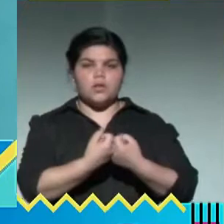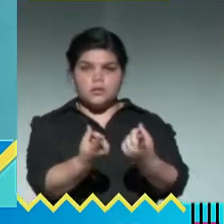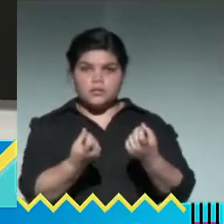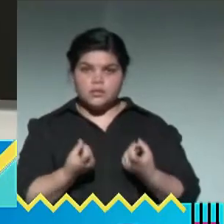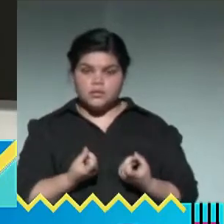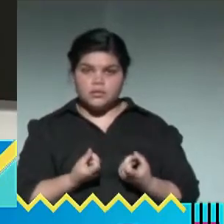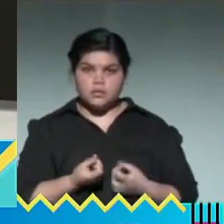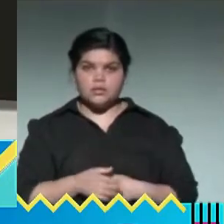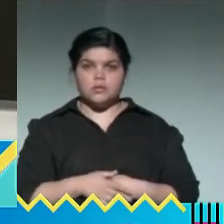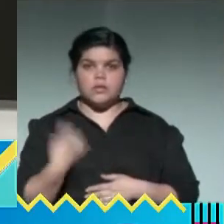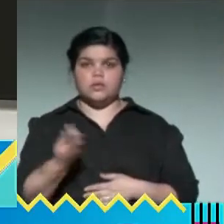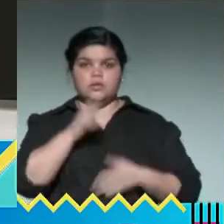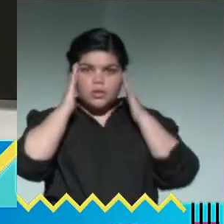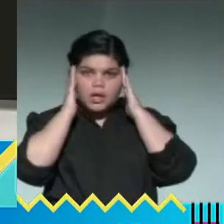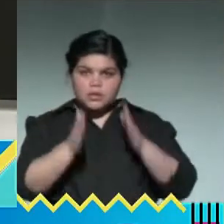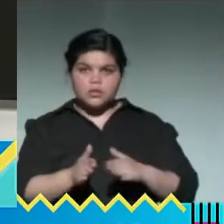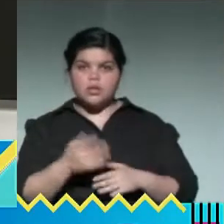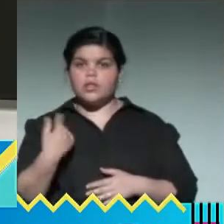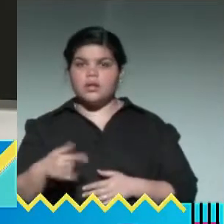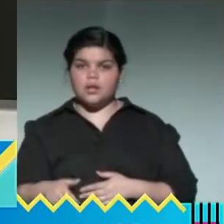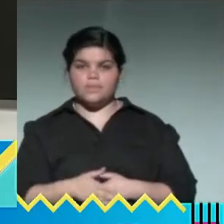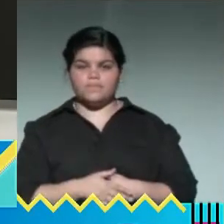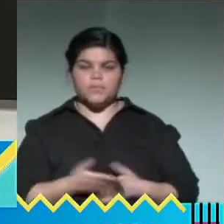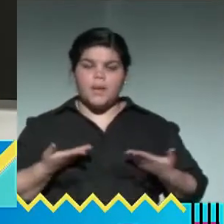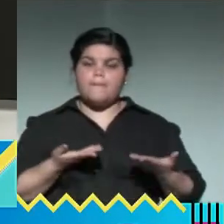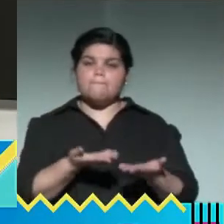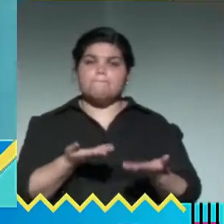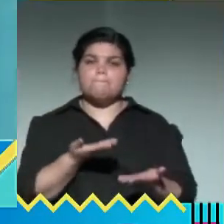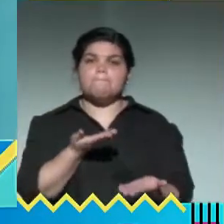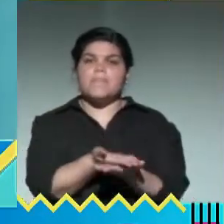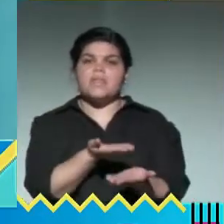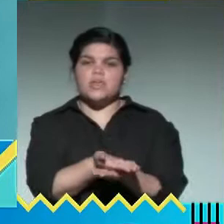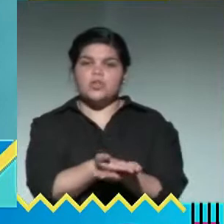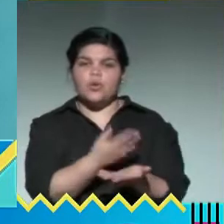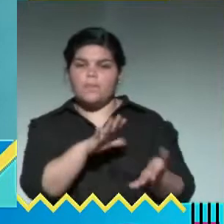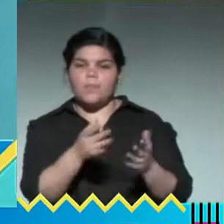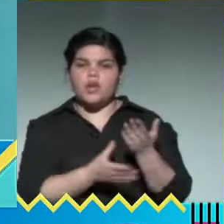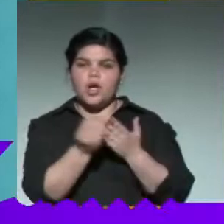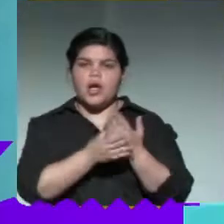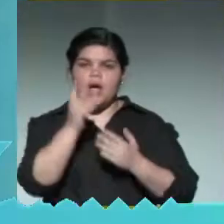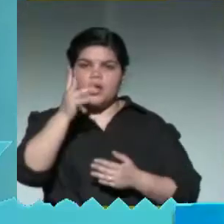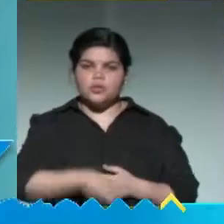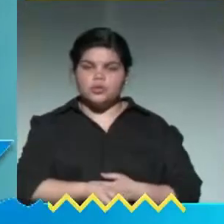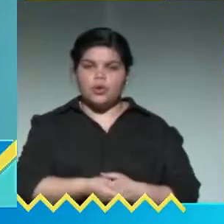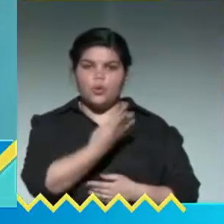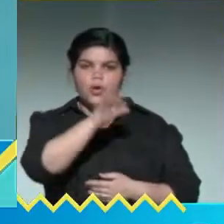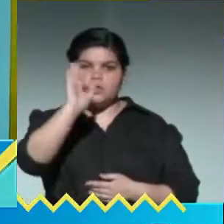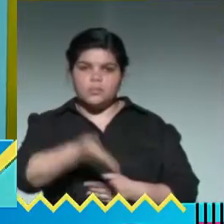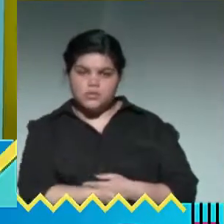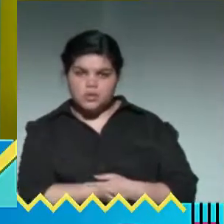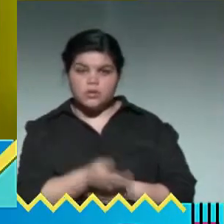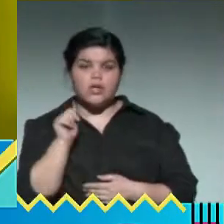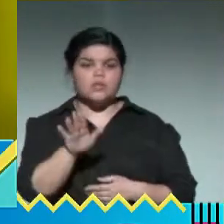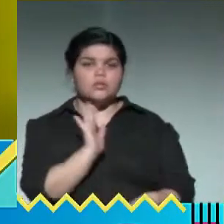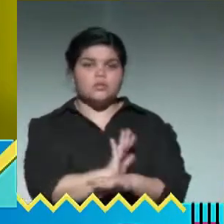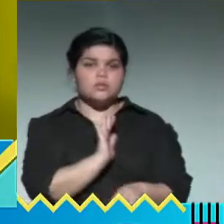un poco en cuenta esto, se habla de que el nivel de exigencia para las provincias de la reducción del gasto público es de un 40%. Esto obviamente incide,